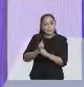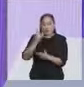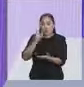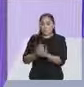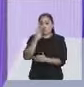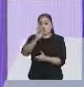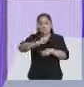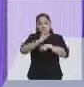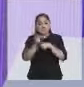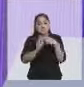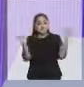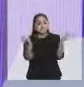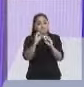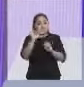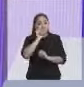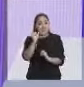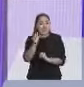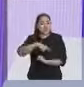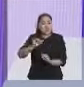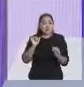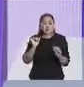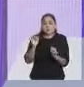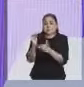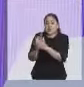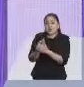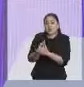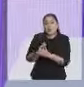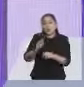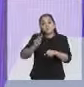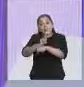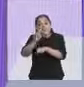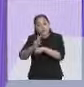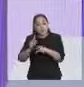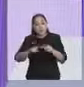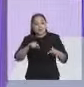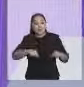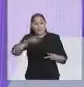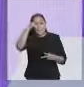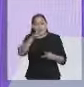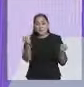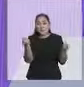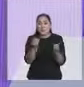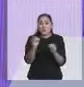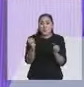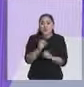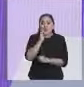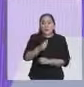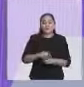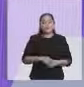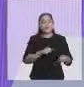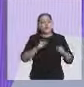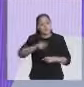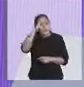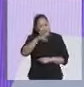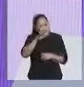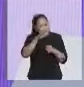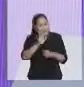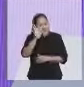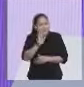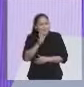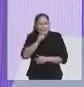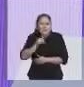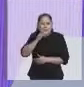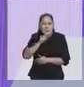Venezuela y en México. En nuestro país resulta prácticamente imposible llevar a la justicia y que se condene a quienes desde el